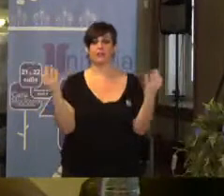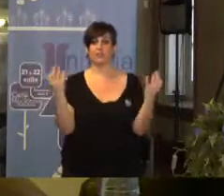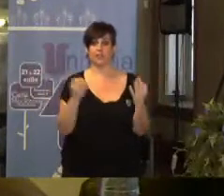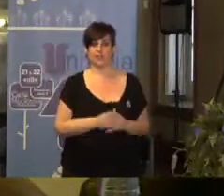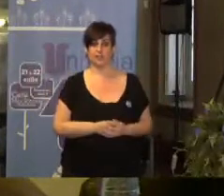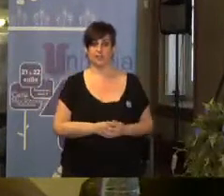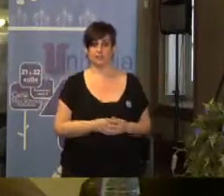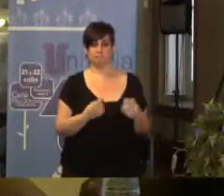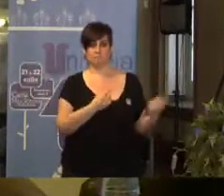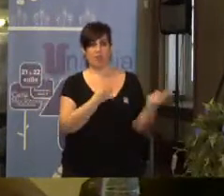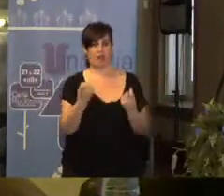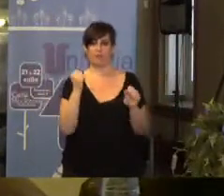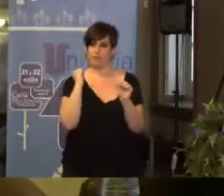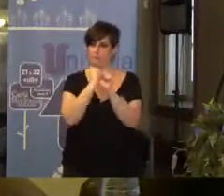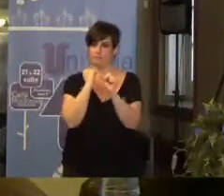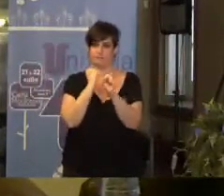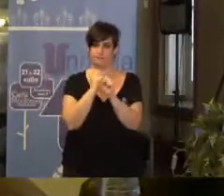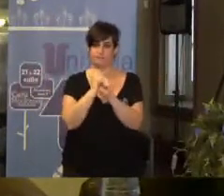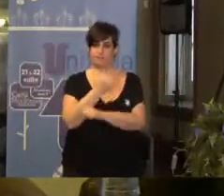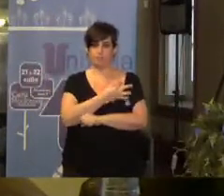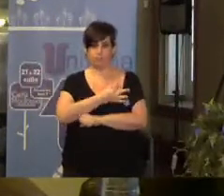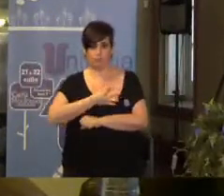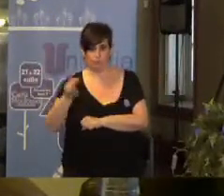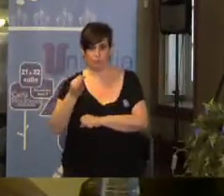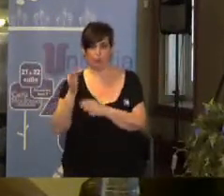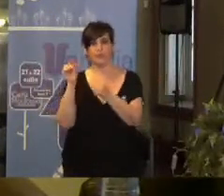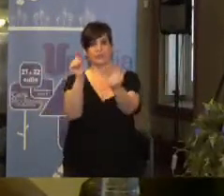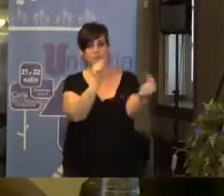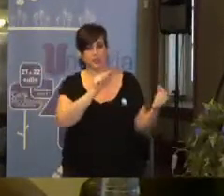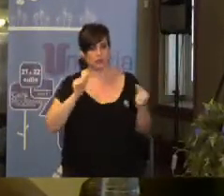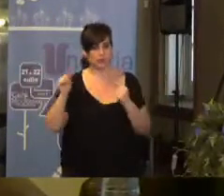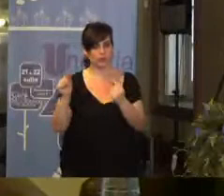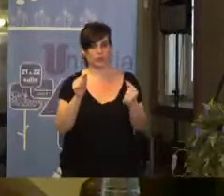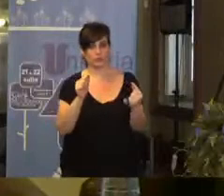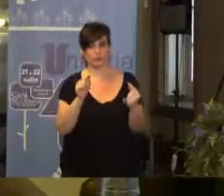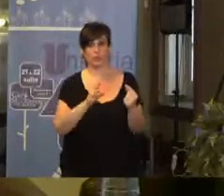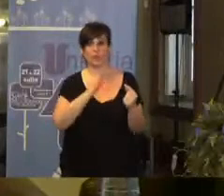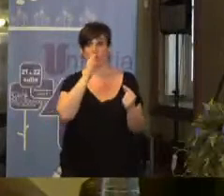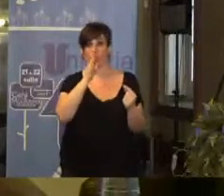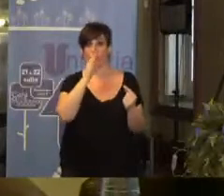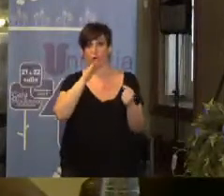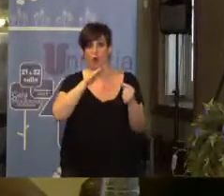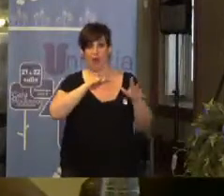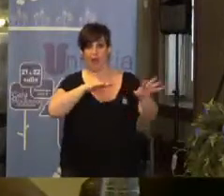efectivamente, traballemos e discutamos da unidade de acción